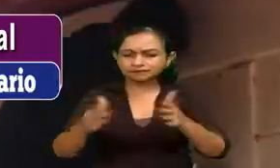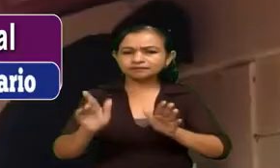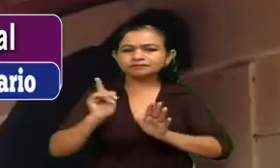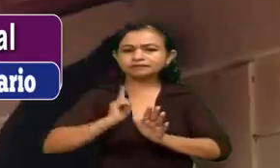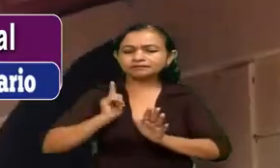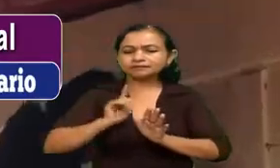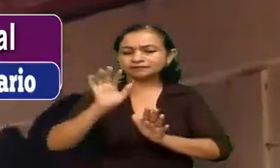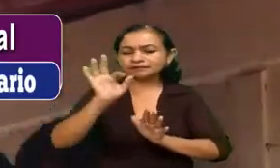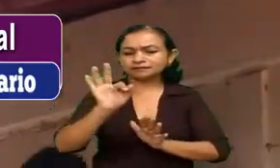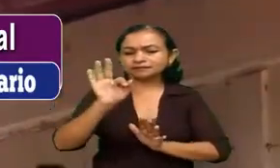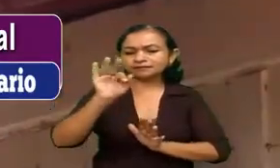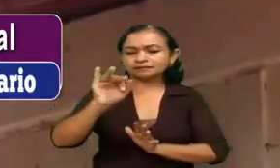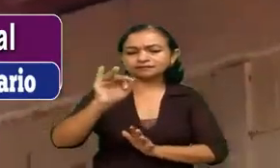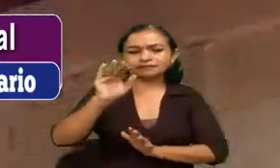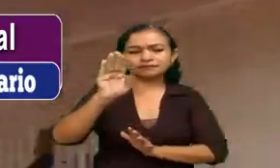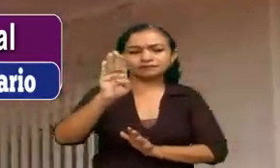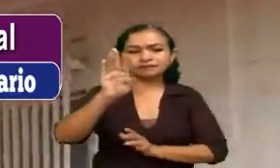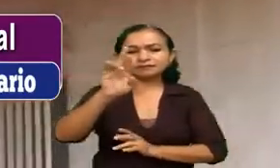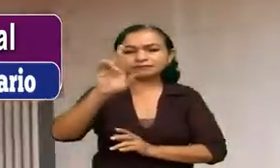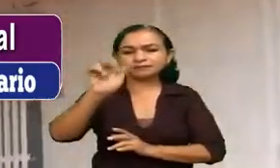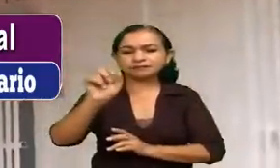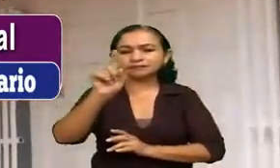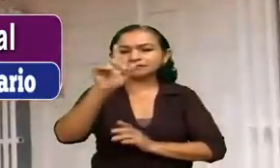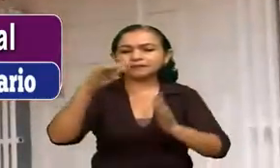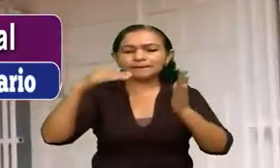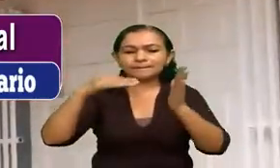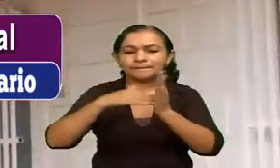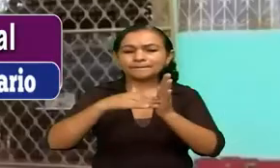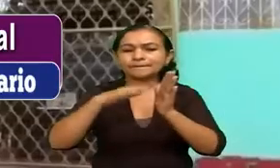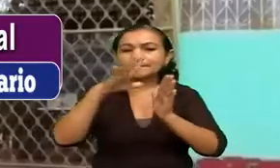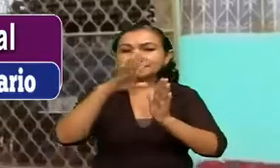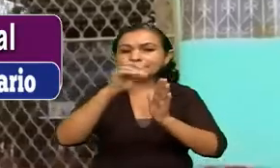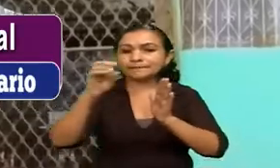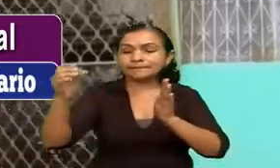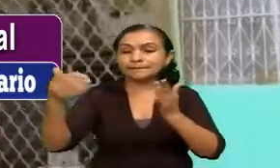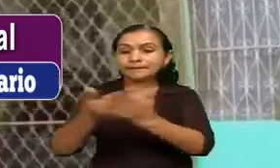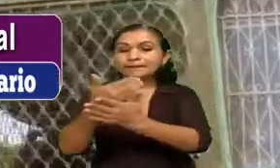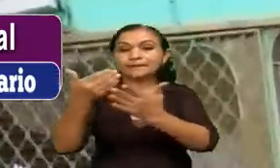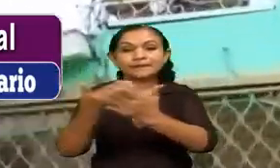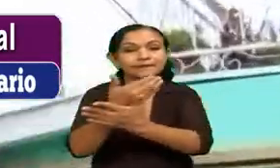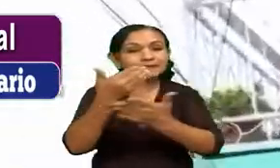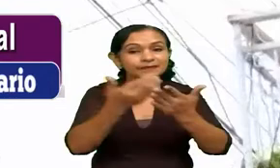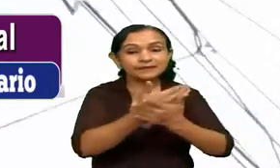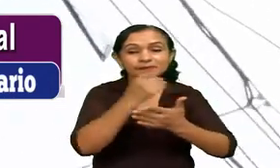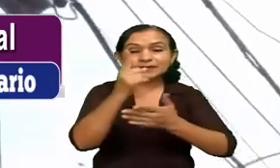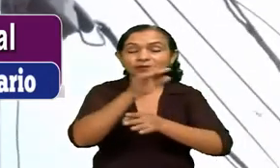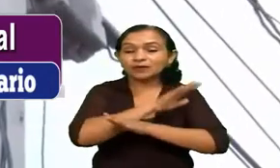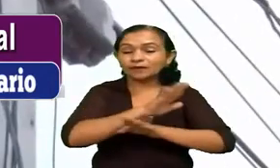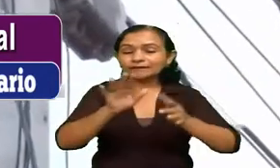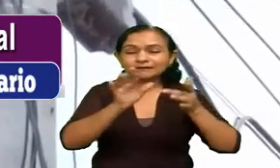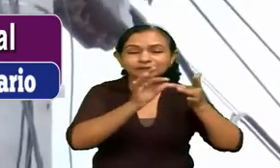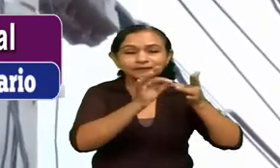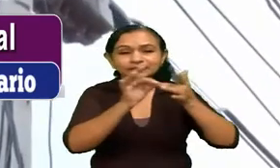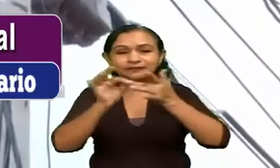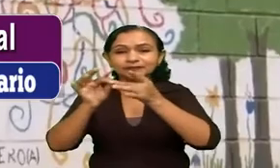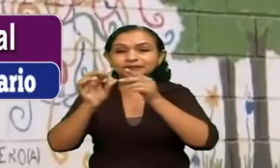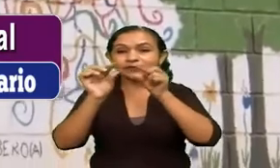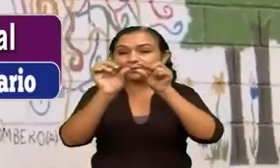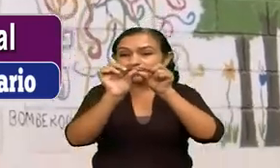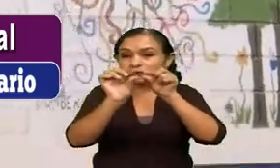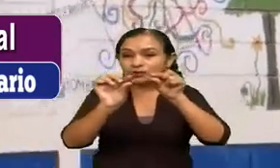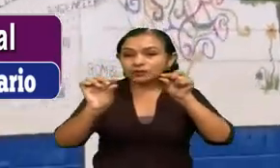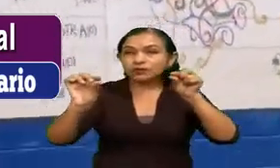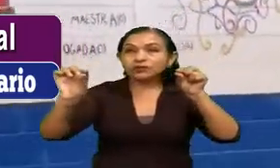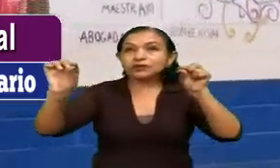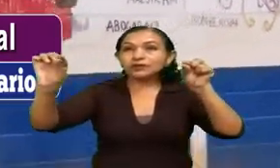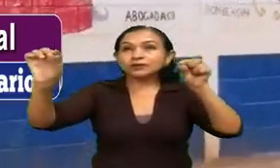Son aproximadamente unos 1.500 kilómetros adicionales, nuevos, última milla. Es decir, ese cable que ves que están ahí